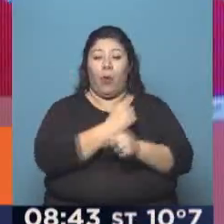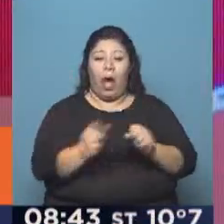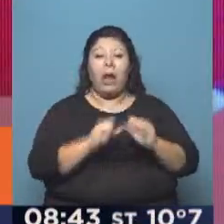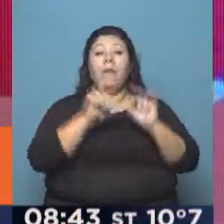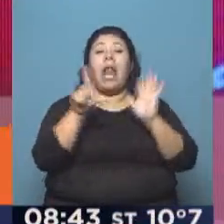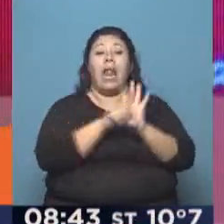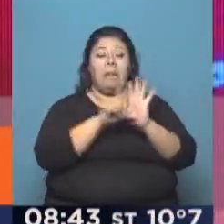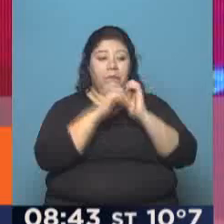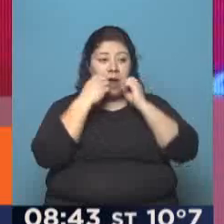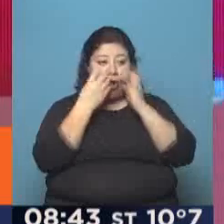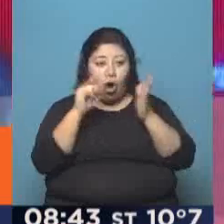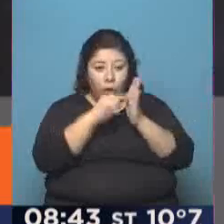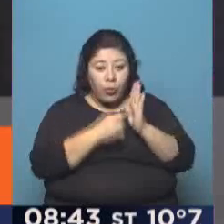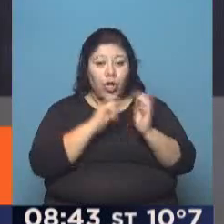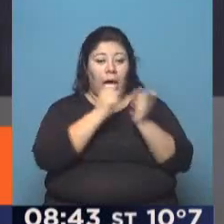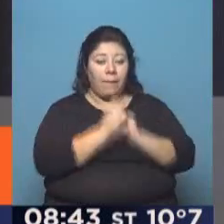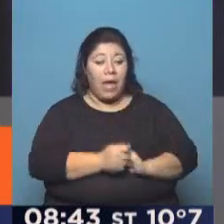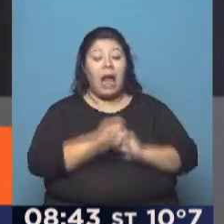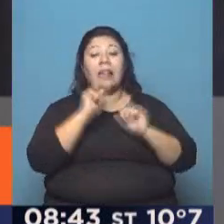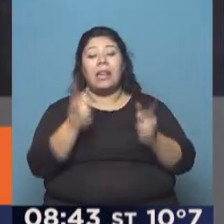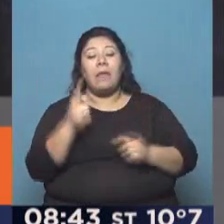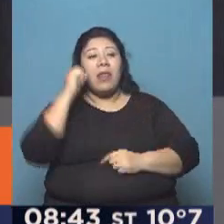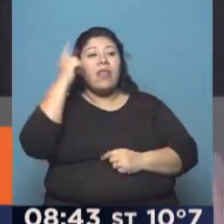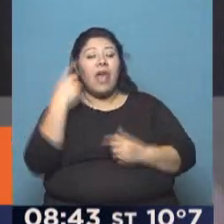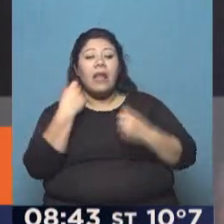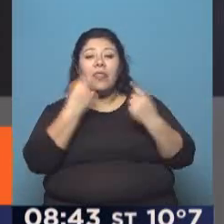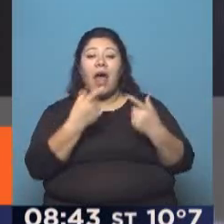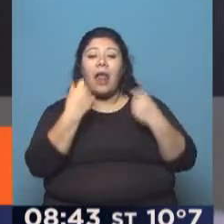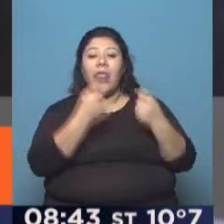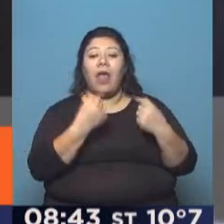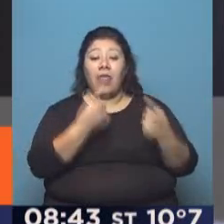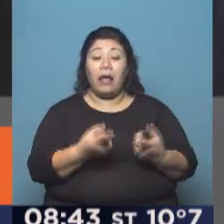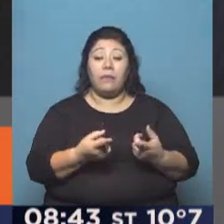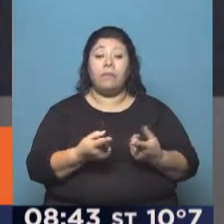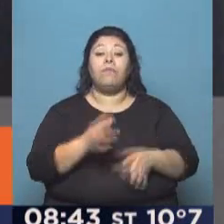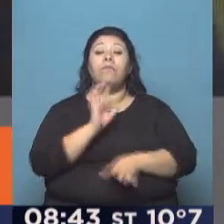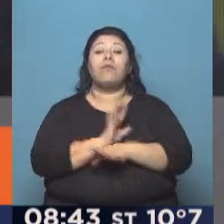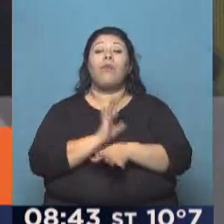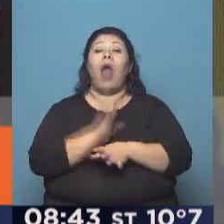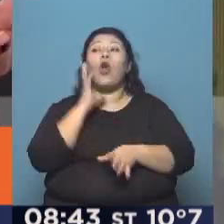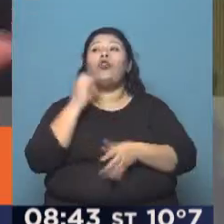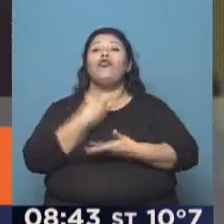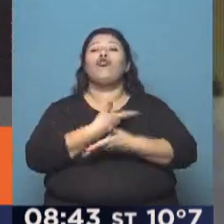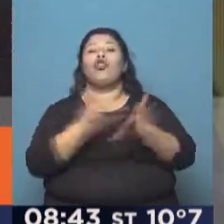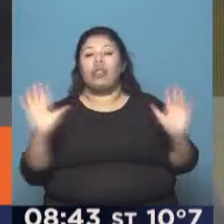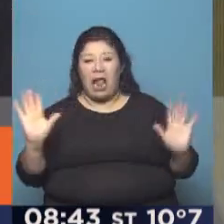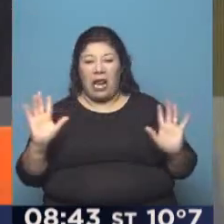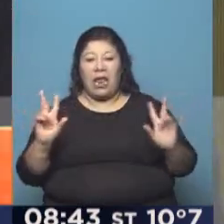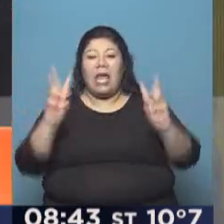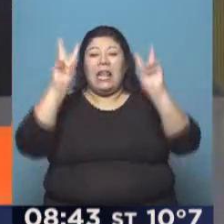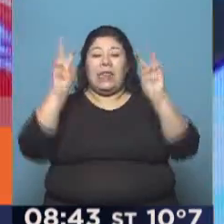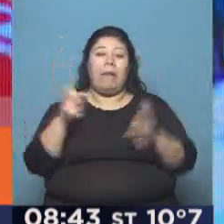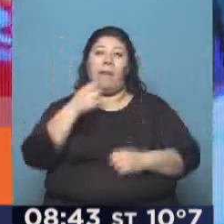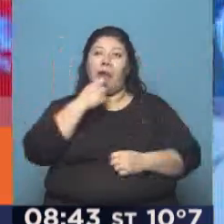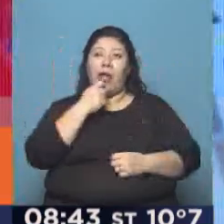también aportando ideas y nos hemos hecho cargo de una agenda social que tiene que ver con las tarifas hoy